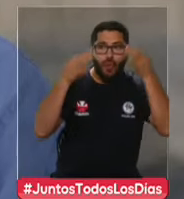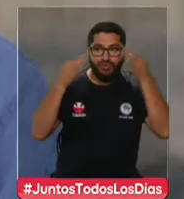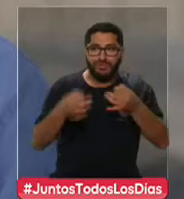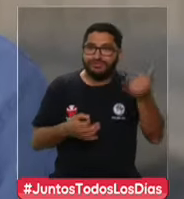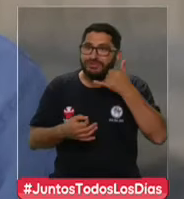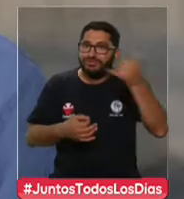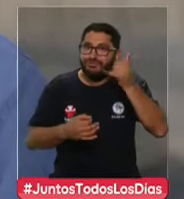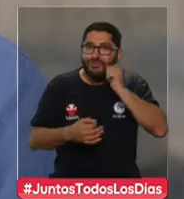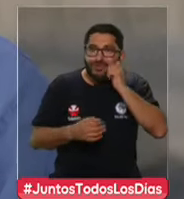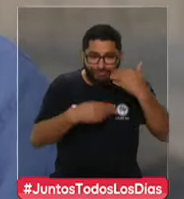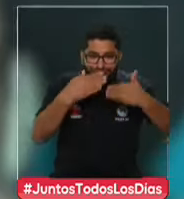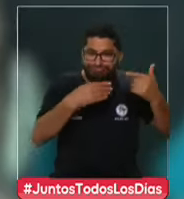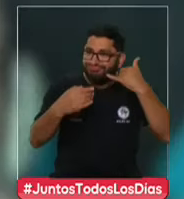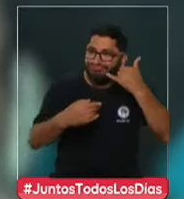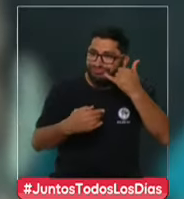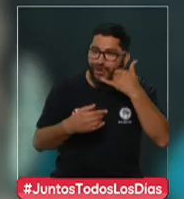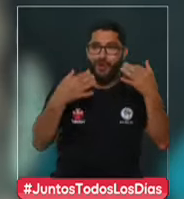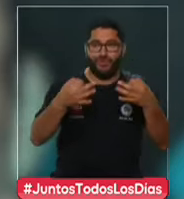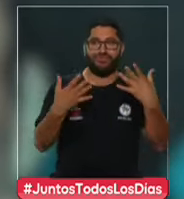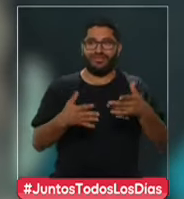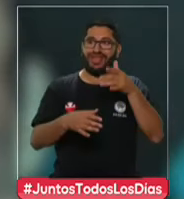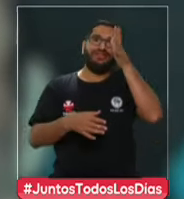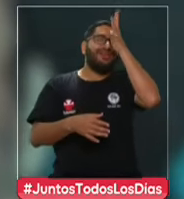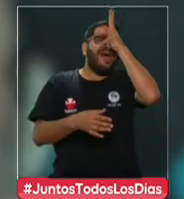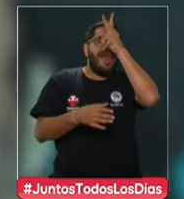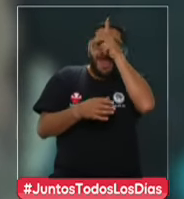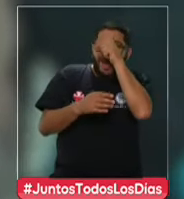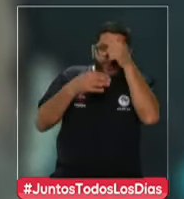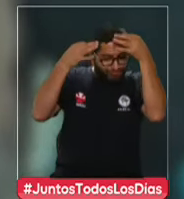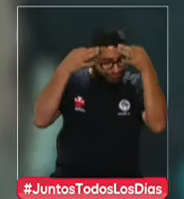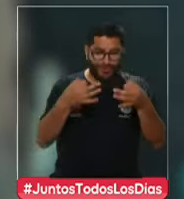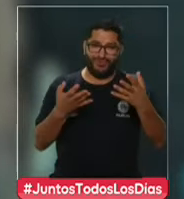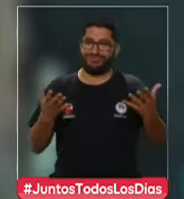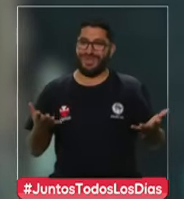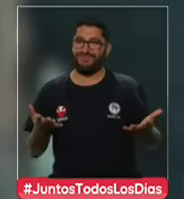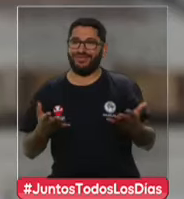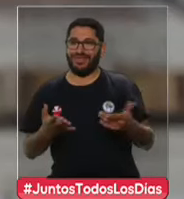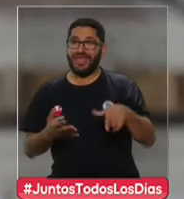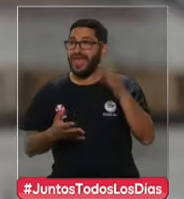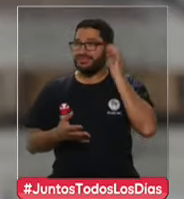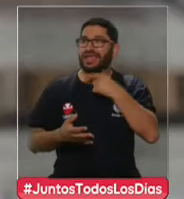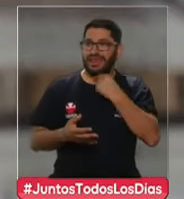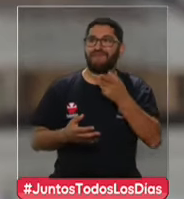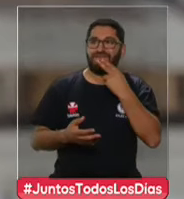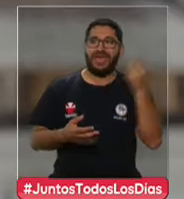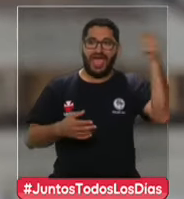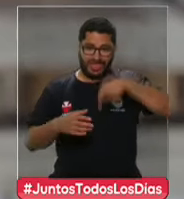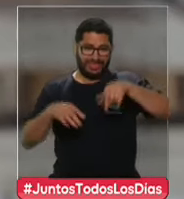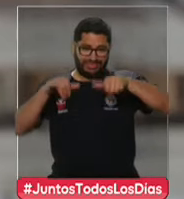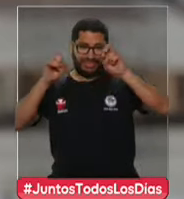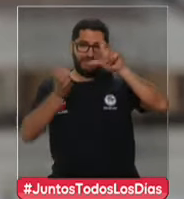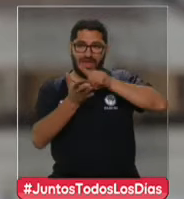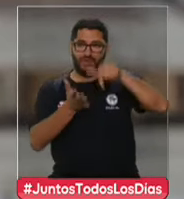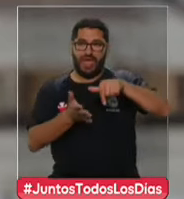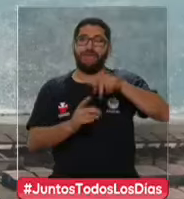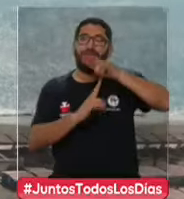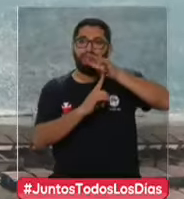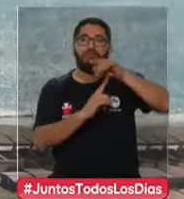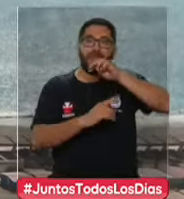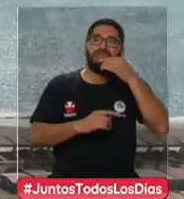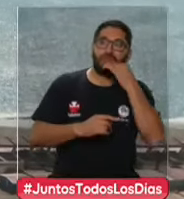incesantes creo que dieron fruto. Se enamoró y salió con la historia que se quería venir a Mejillones por los papás. Pero no, si era por